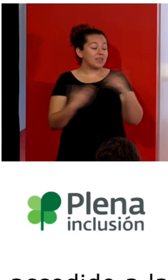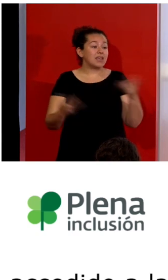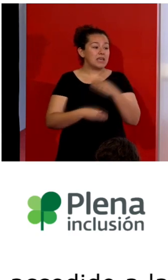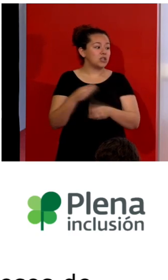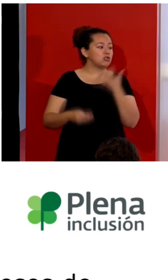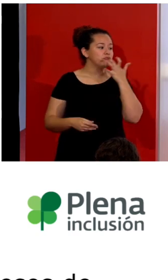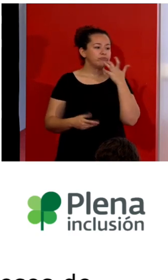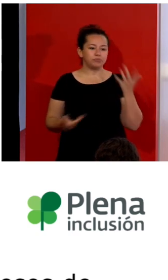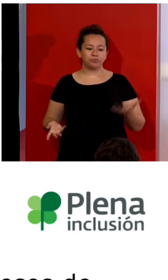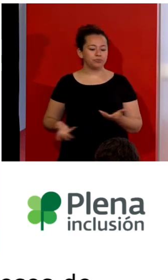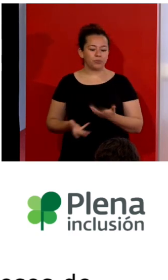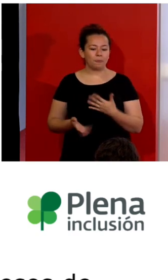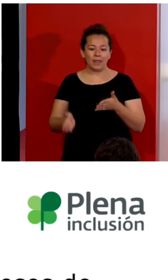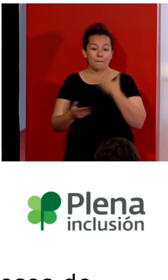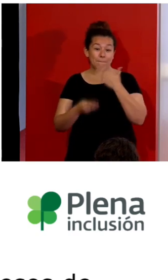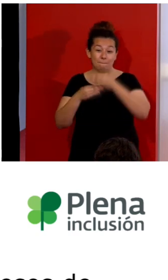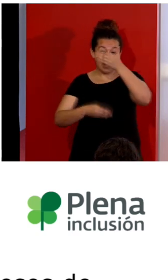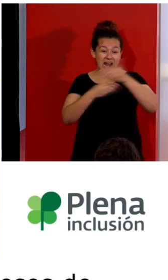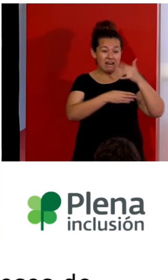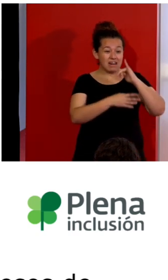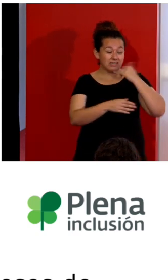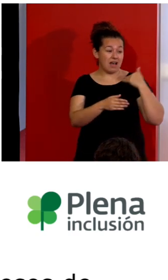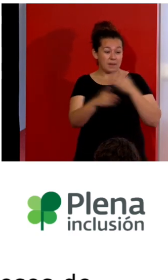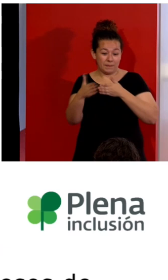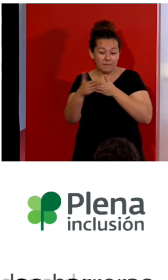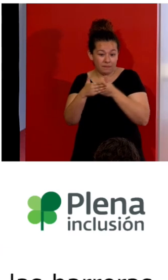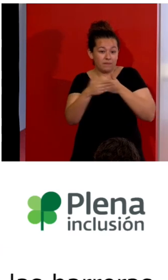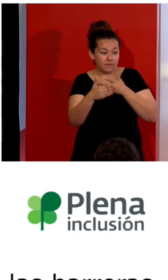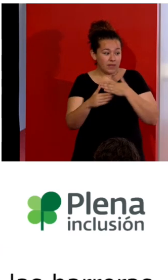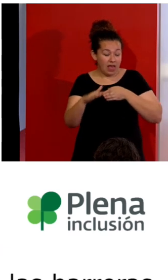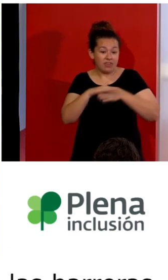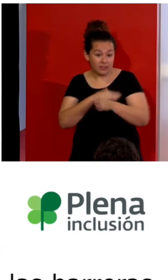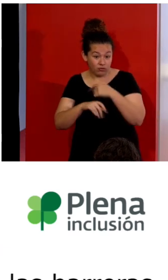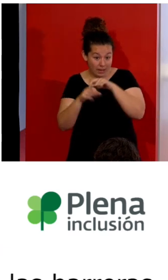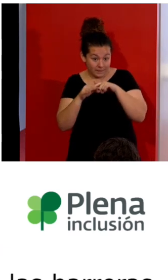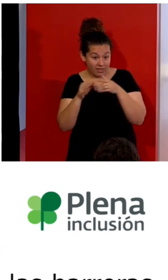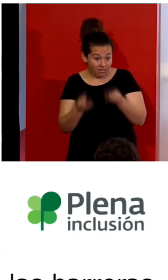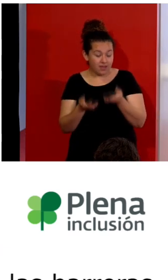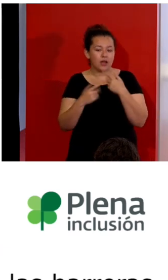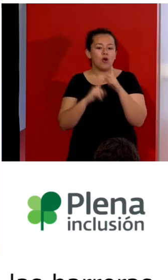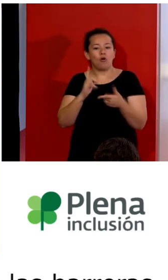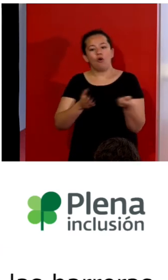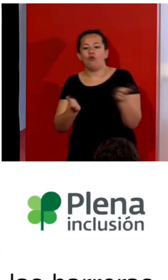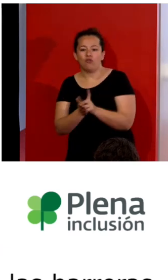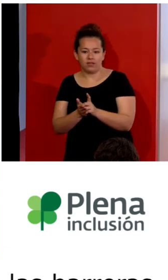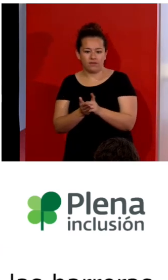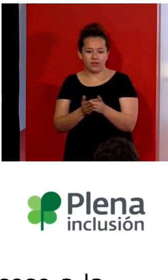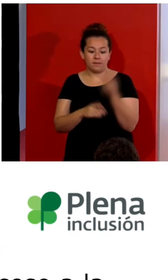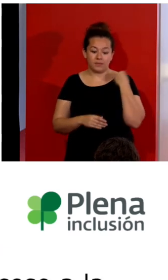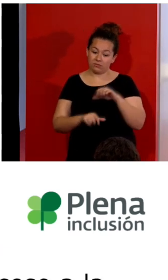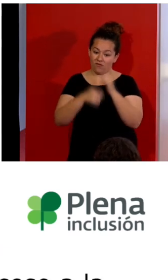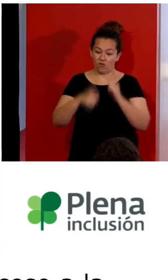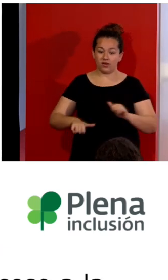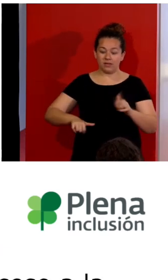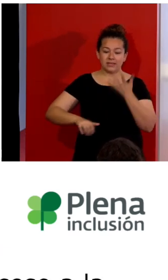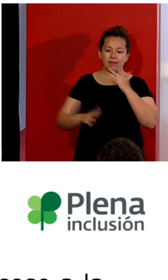de que las barreras que se habían encontrado para el acceso a la plaza en sí misma se las vuelven a encontrar, a veces en la misma forma, a